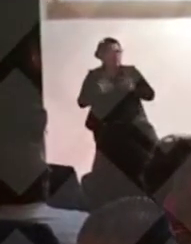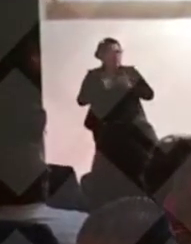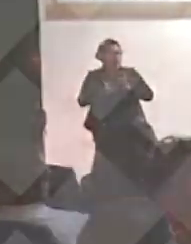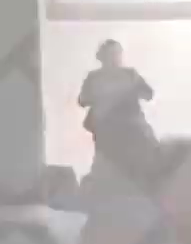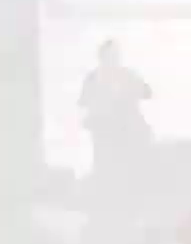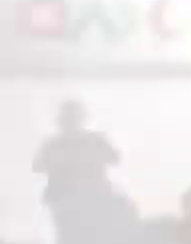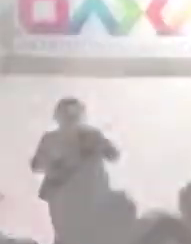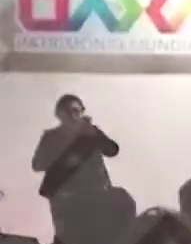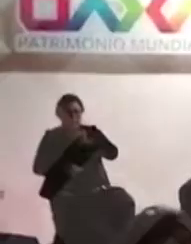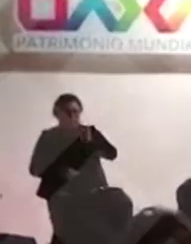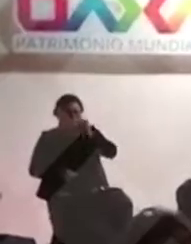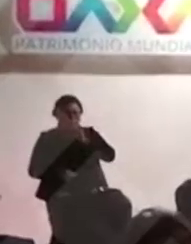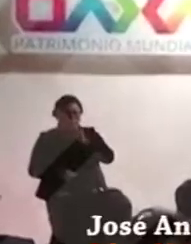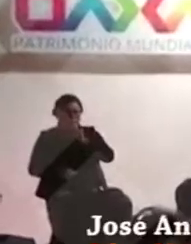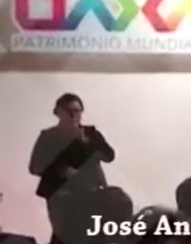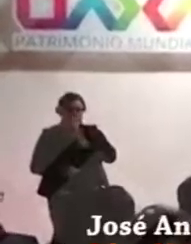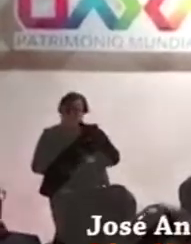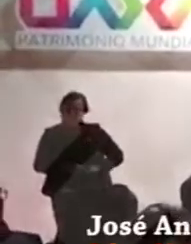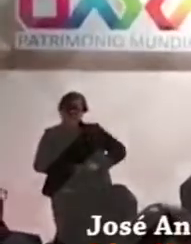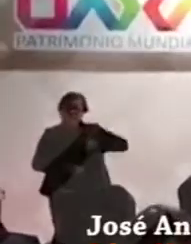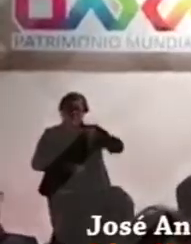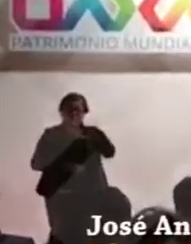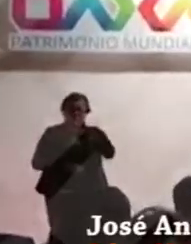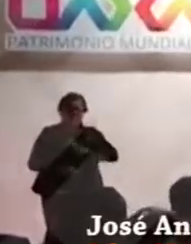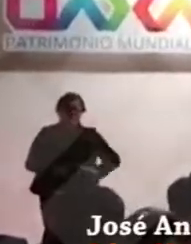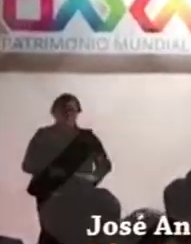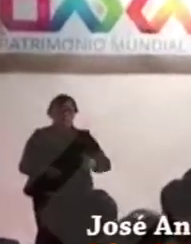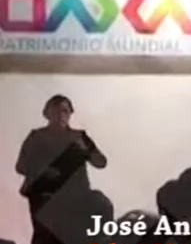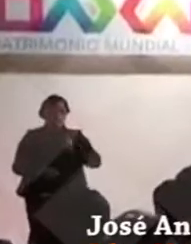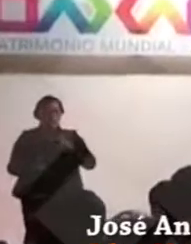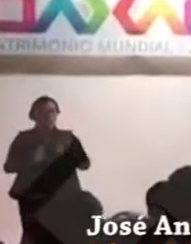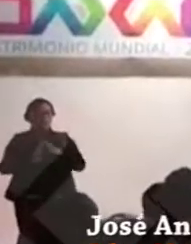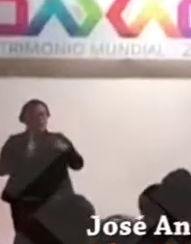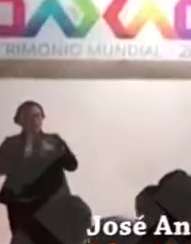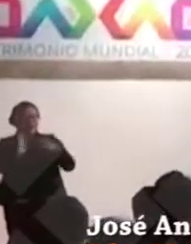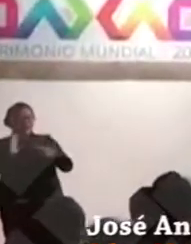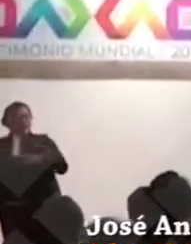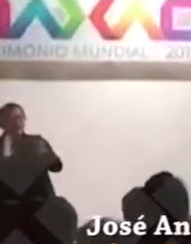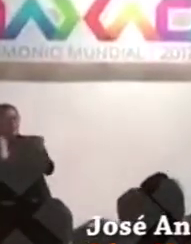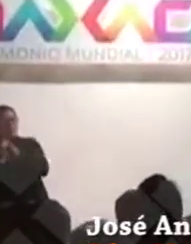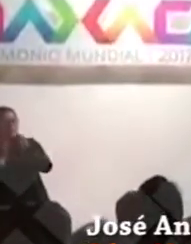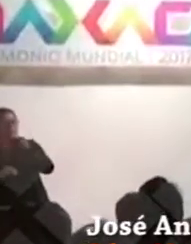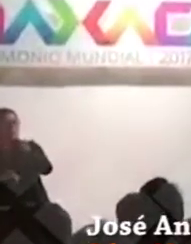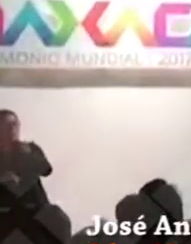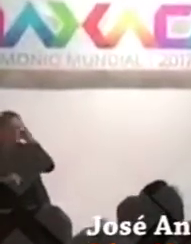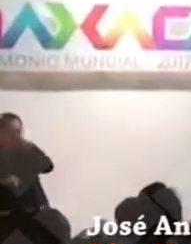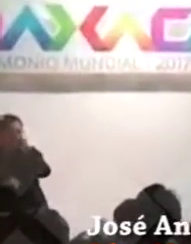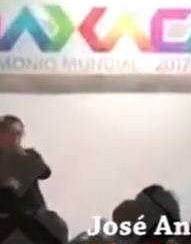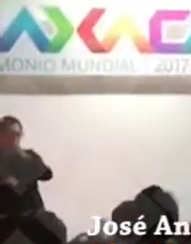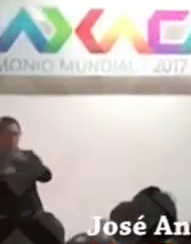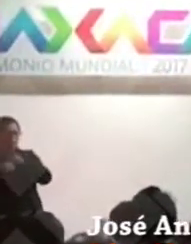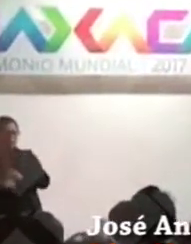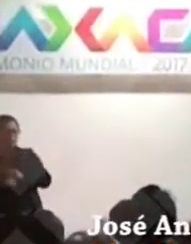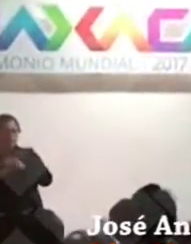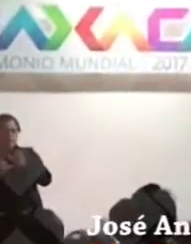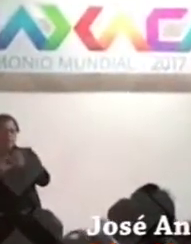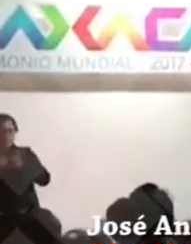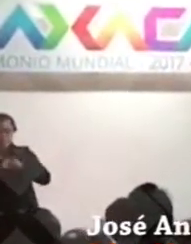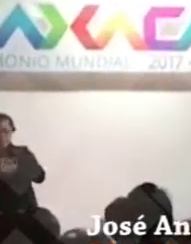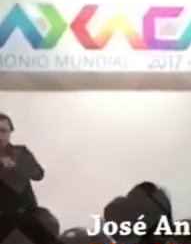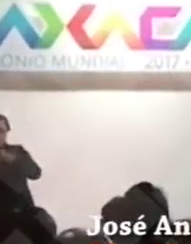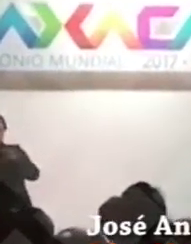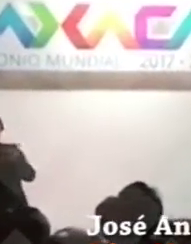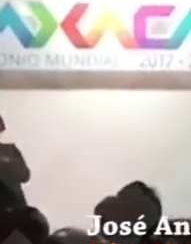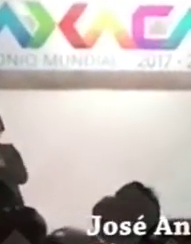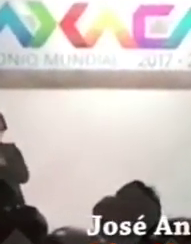largo plazo. Somos el primer municipio que ha aprobado su reglamento y que ha fijado obligaciones y metas a